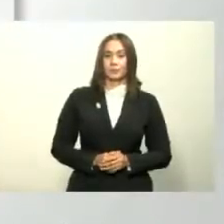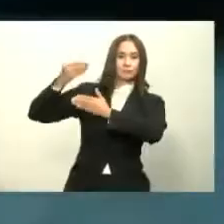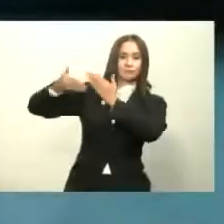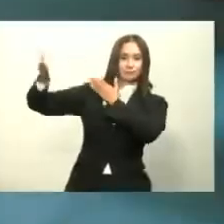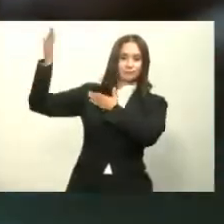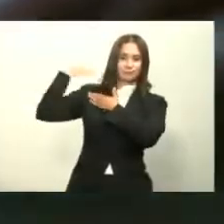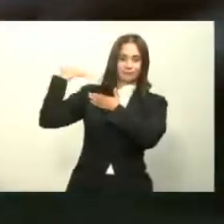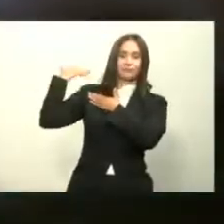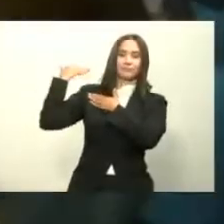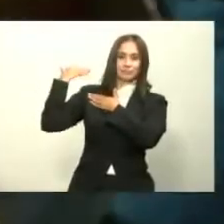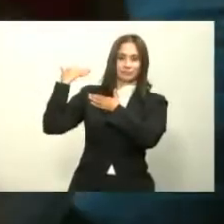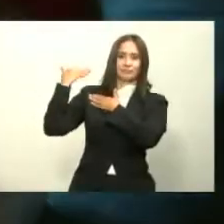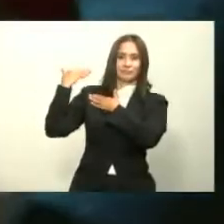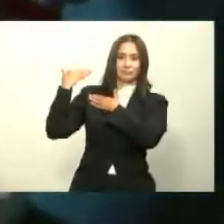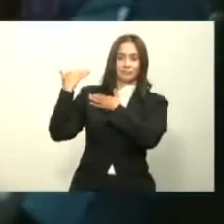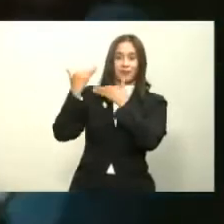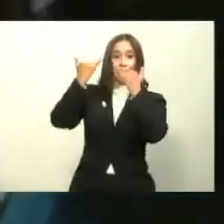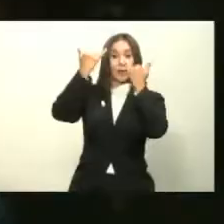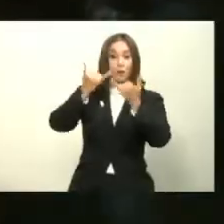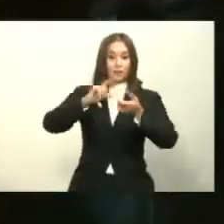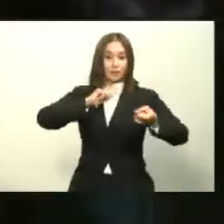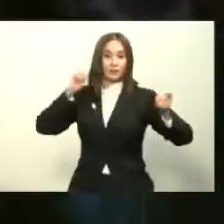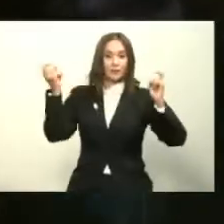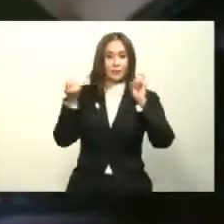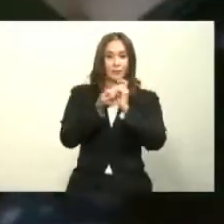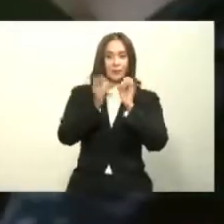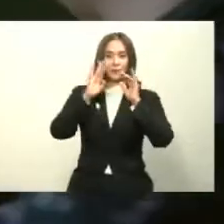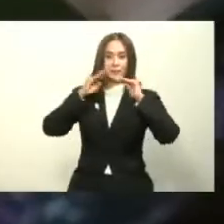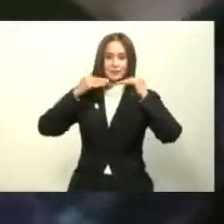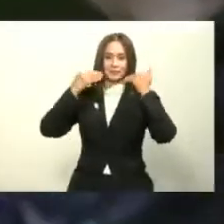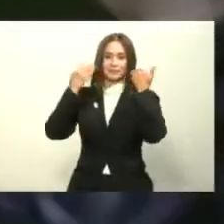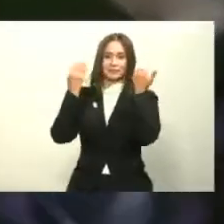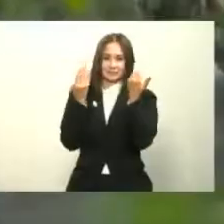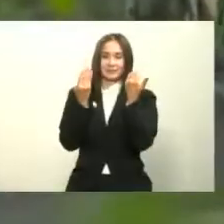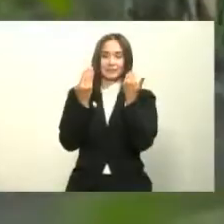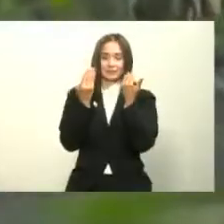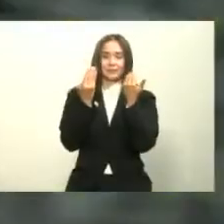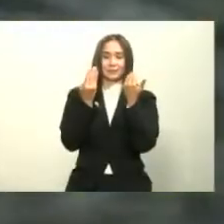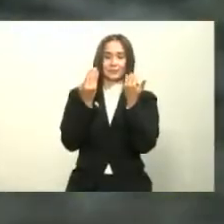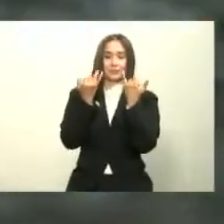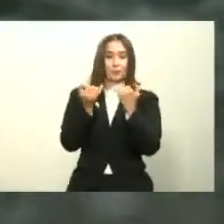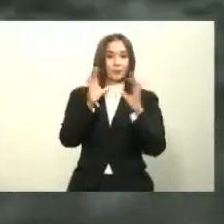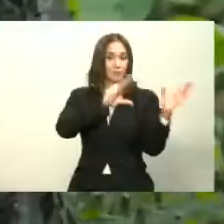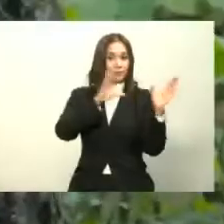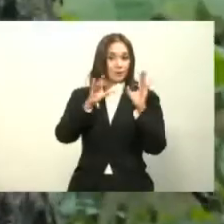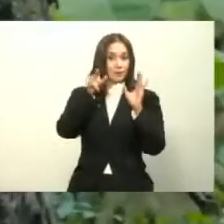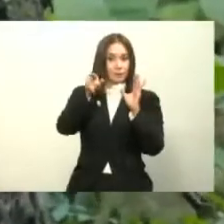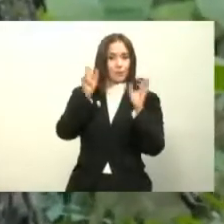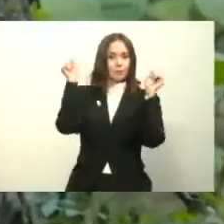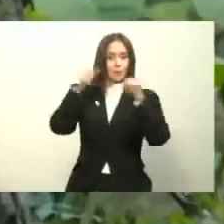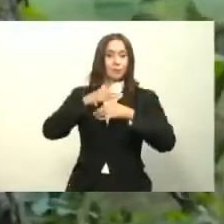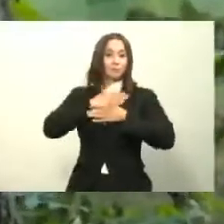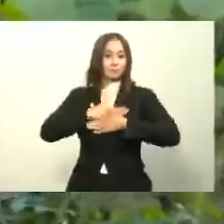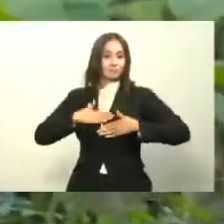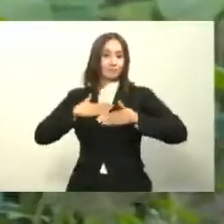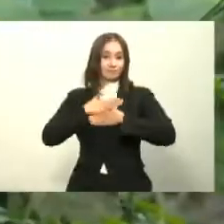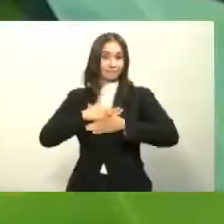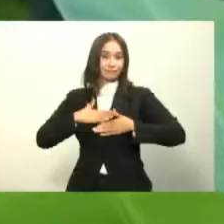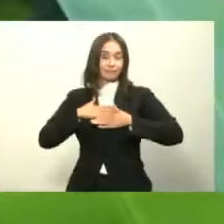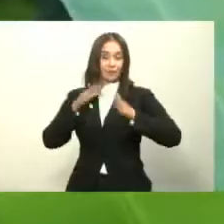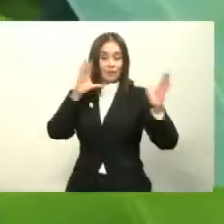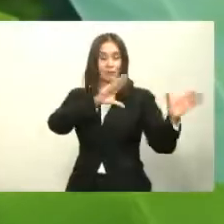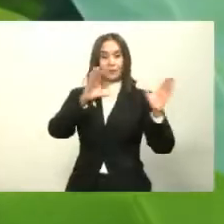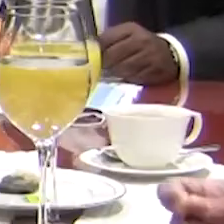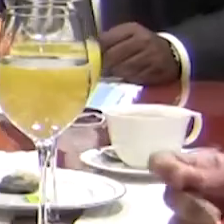de familias de escasos recursos económicos que habrían sufrido el impacto de la pandemia para que pudiera disfrutar de las